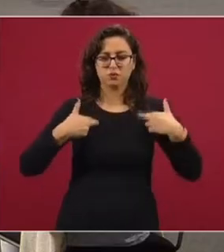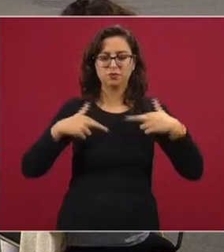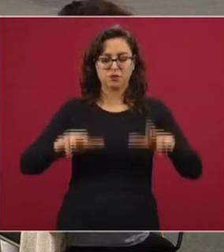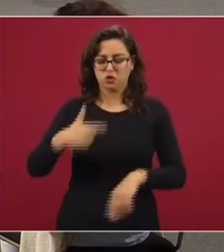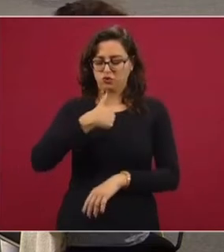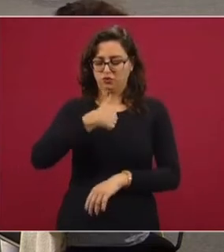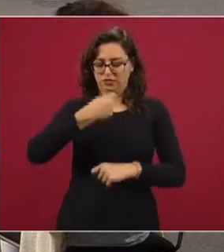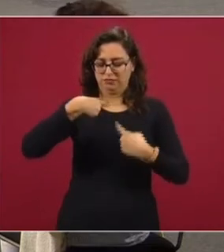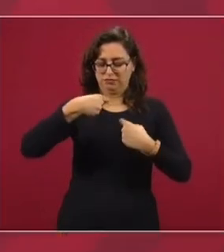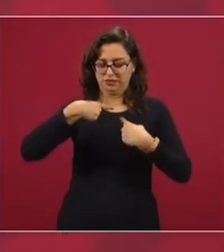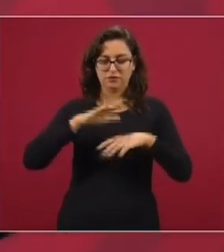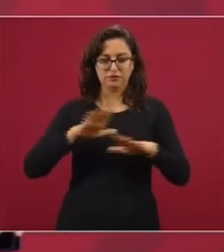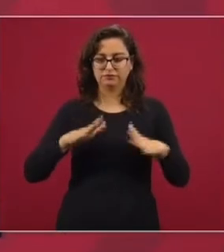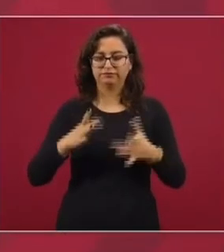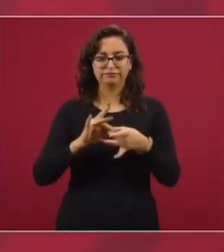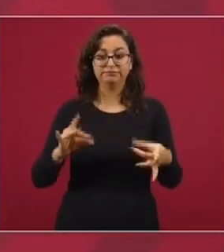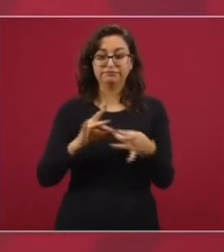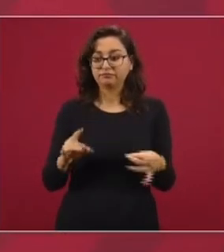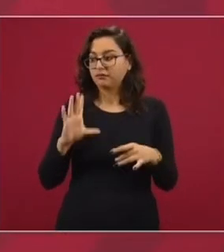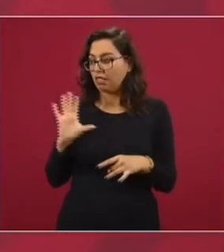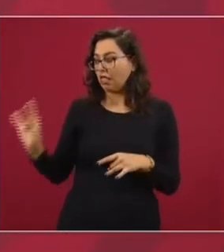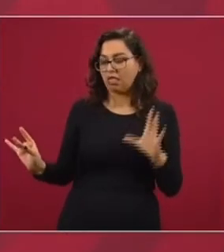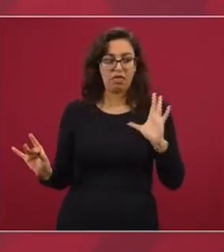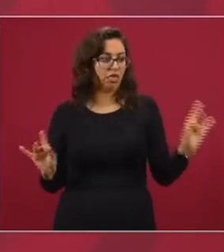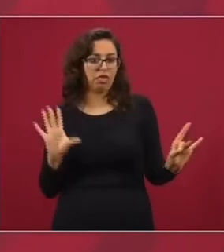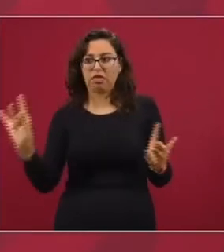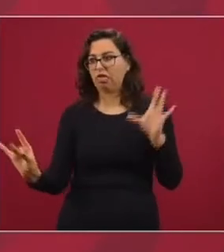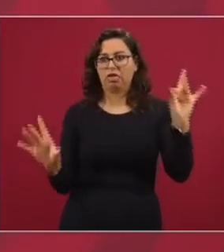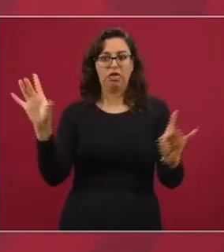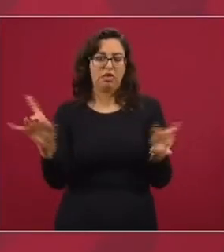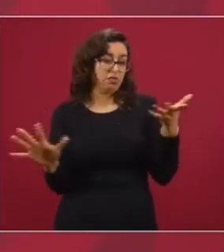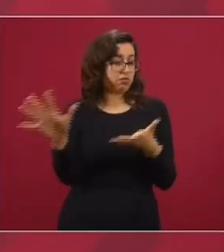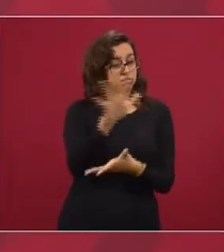que no hablemos todos y se evite